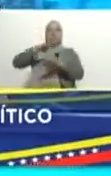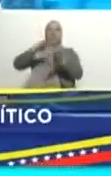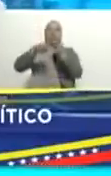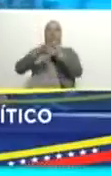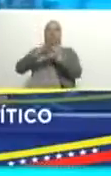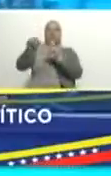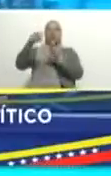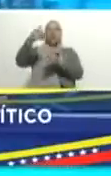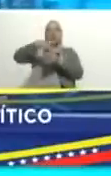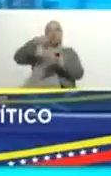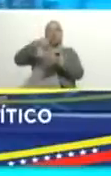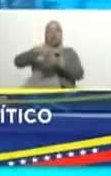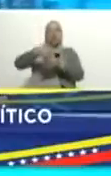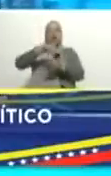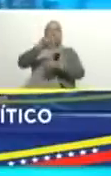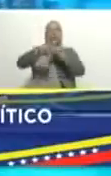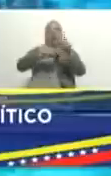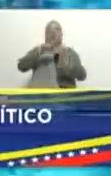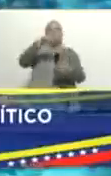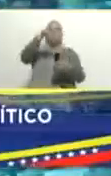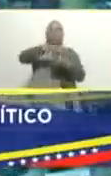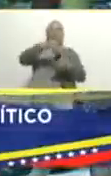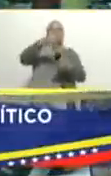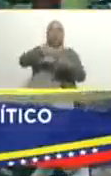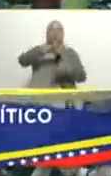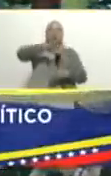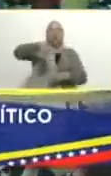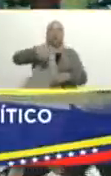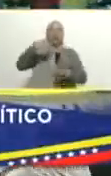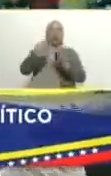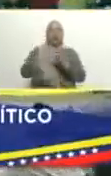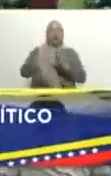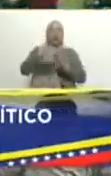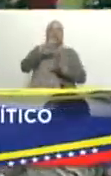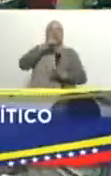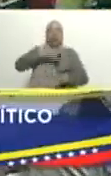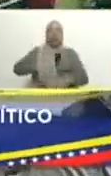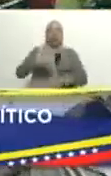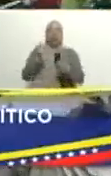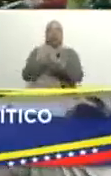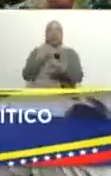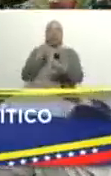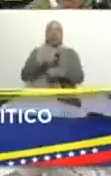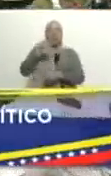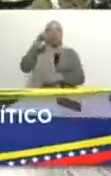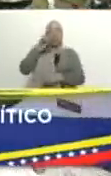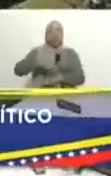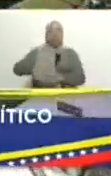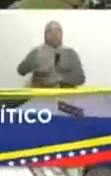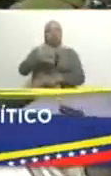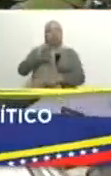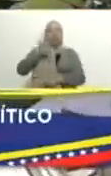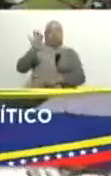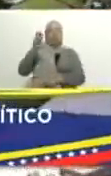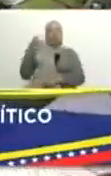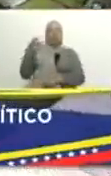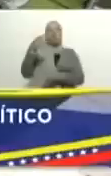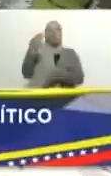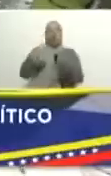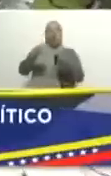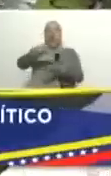Llamo al pueblo a referéndum por el Esequibo, por nuestros derechos históricos, por Bolívar, por la patria. Vamos al